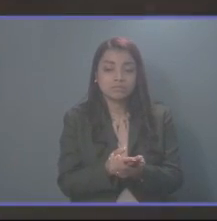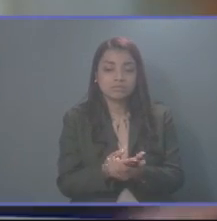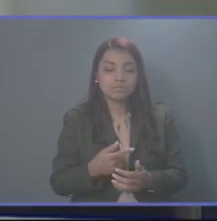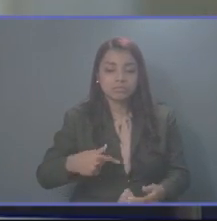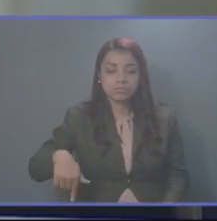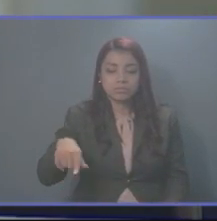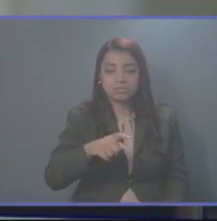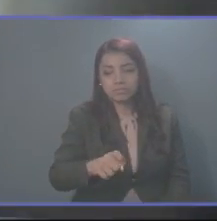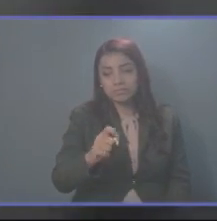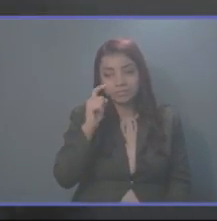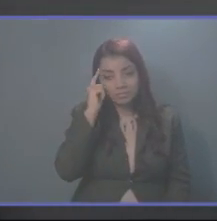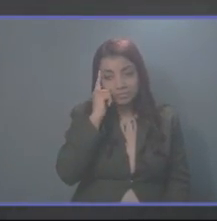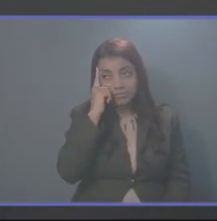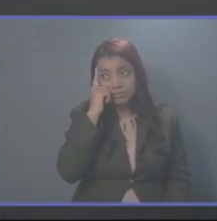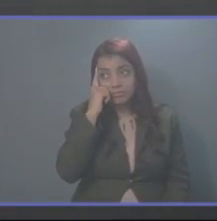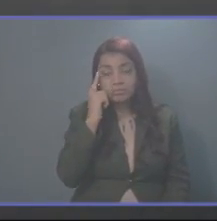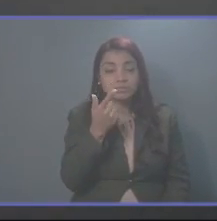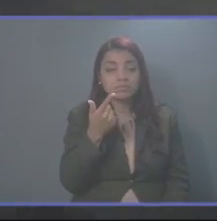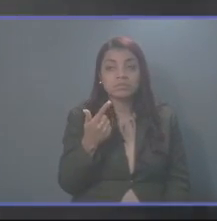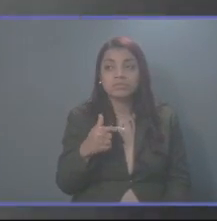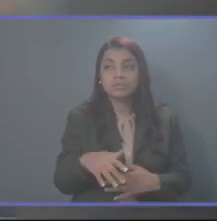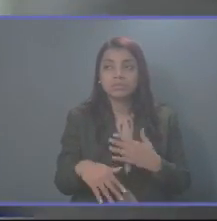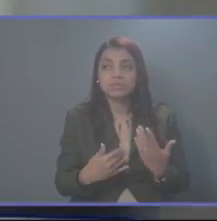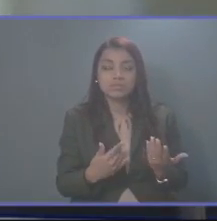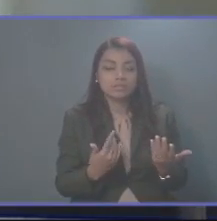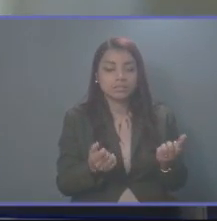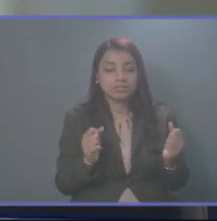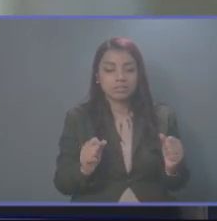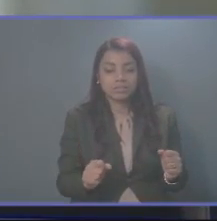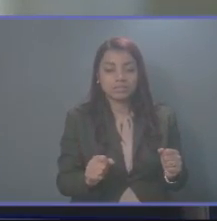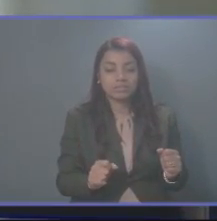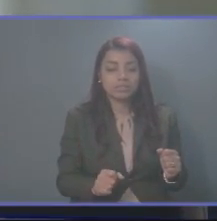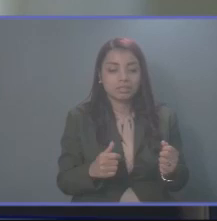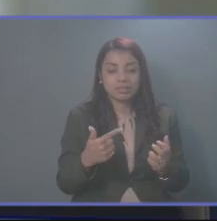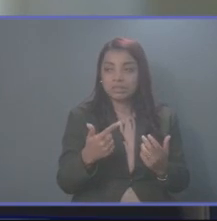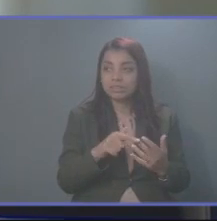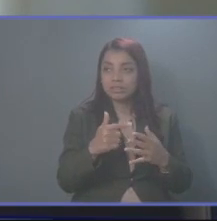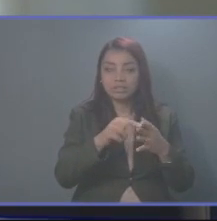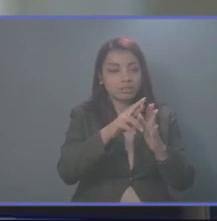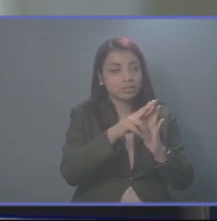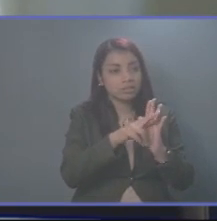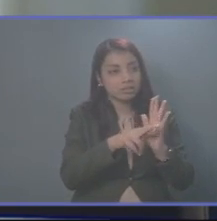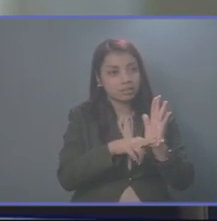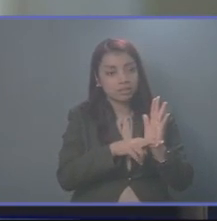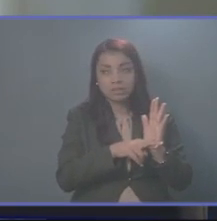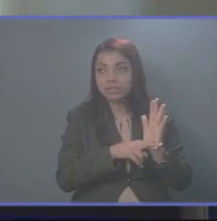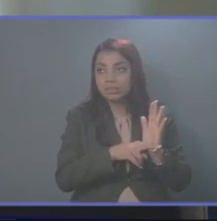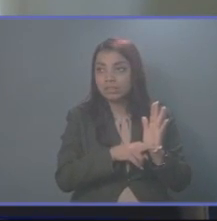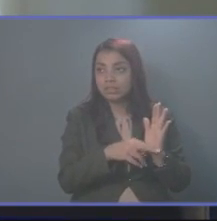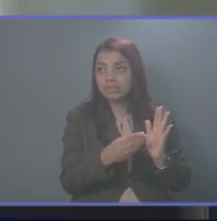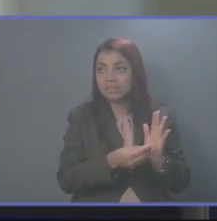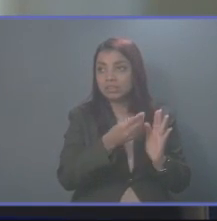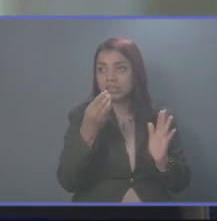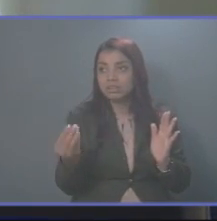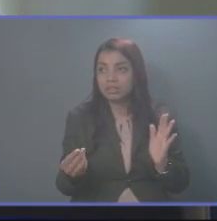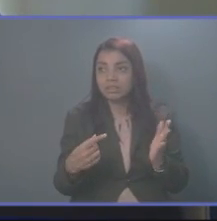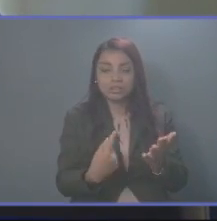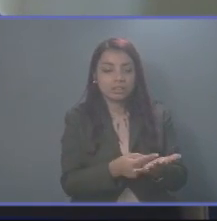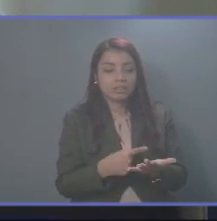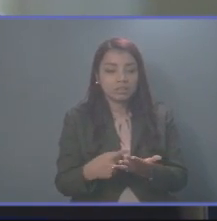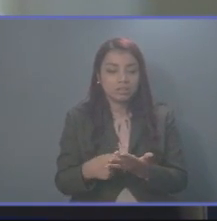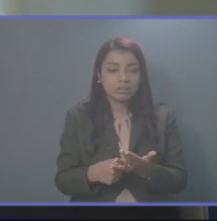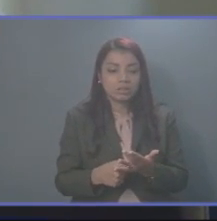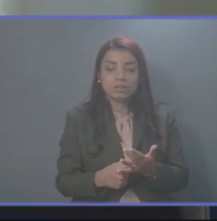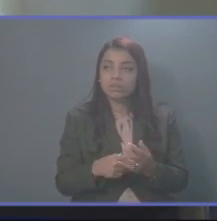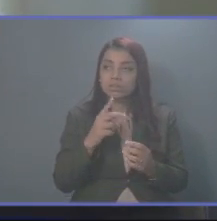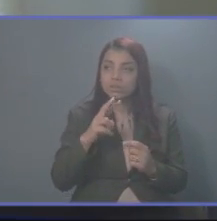consideración o a su consideración particular el hecho de que creo que hay una vulneración al reglamento en el no permitir la discusión del dictamen, porque